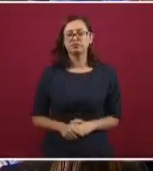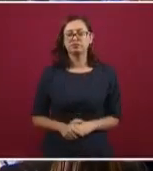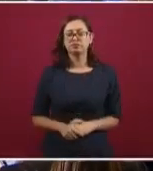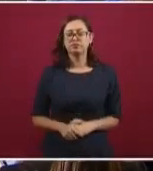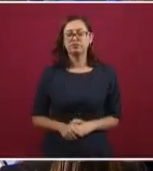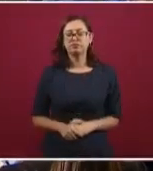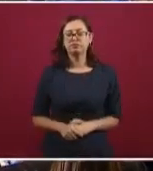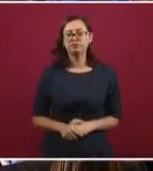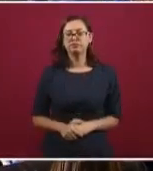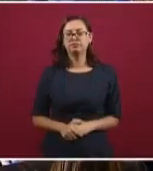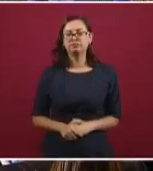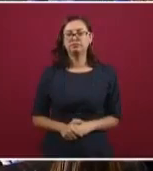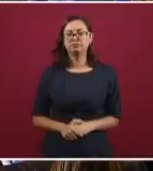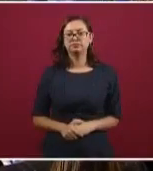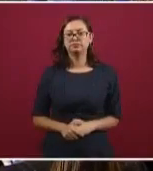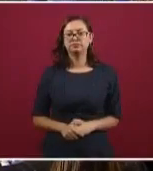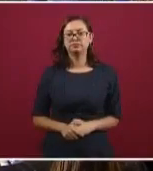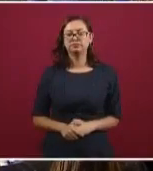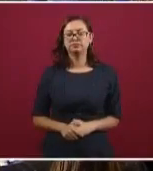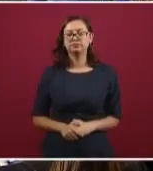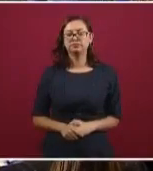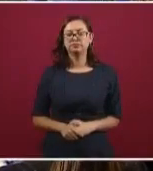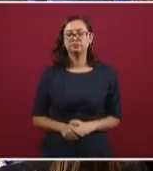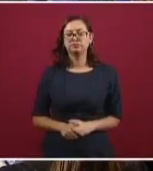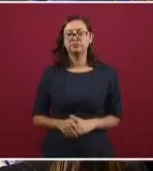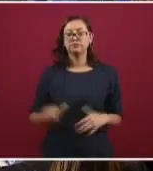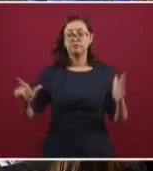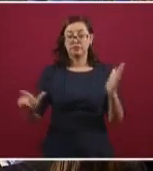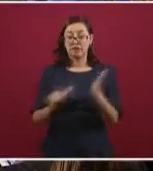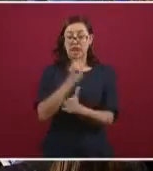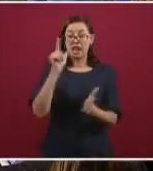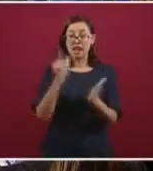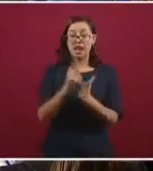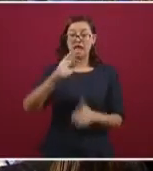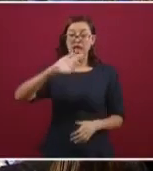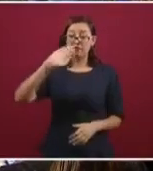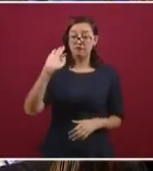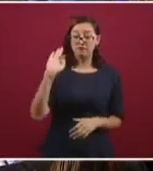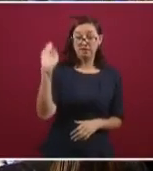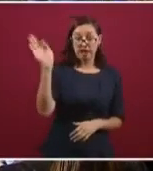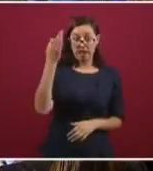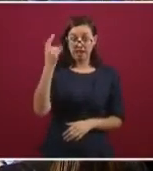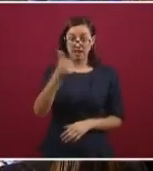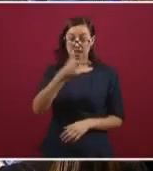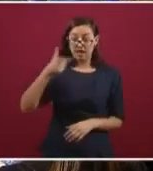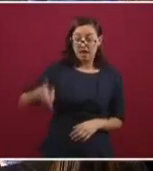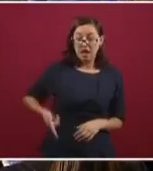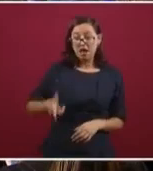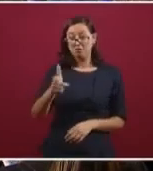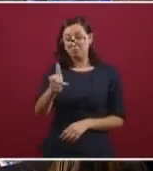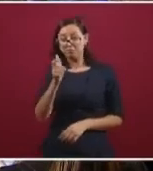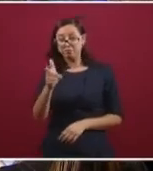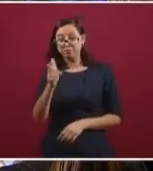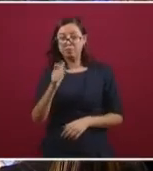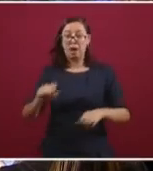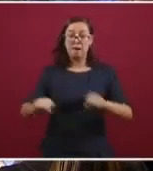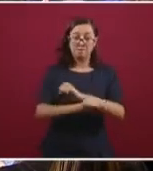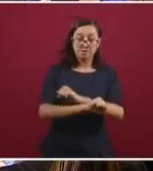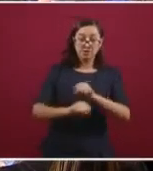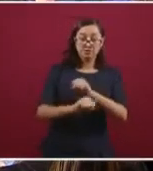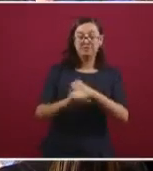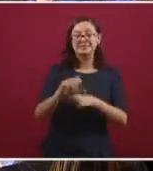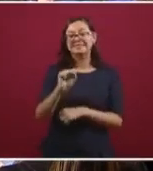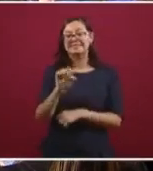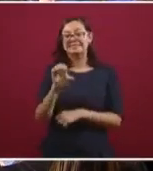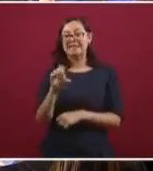Bueno, de conformidad a la Ley Federal de Armas de Fuego y Explosivos, la Secretaría de la Defensa Nacional tiene